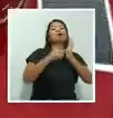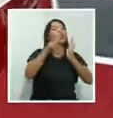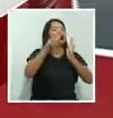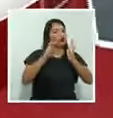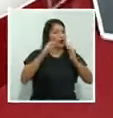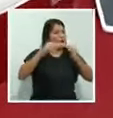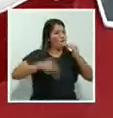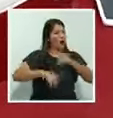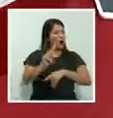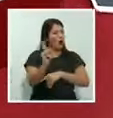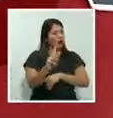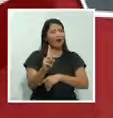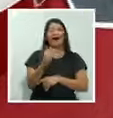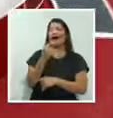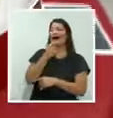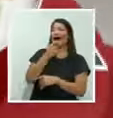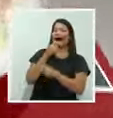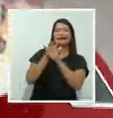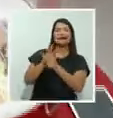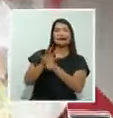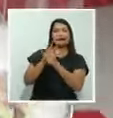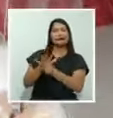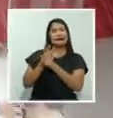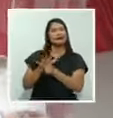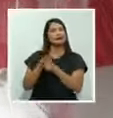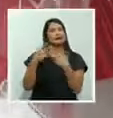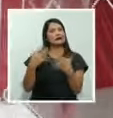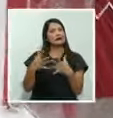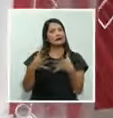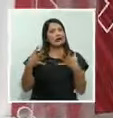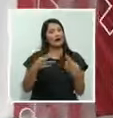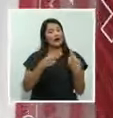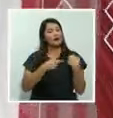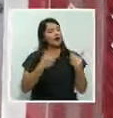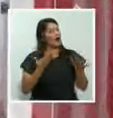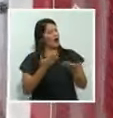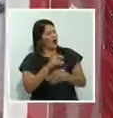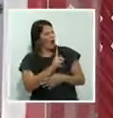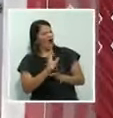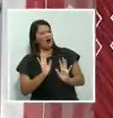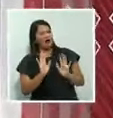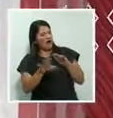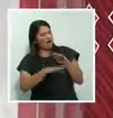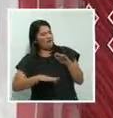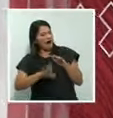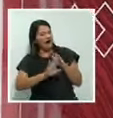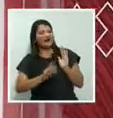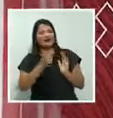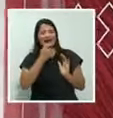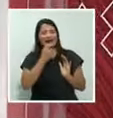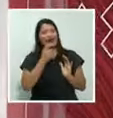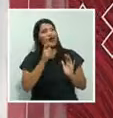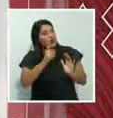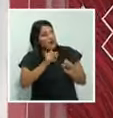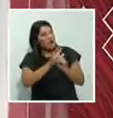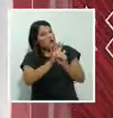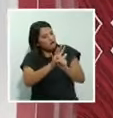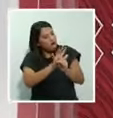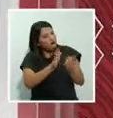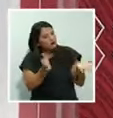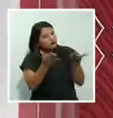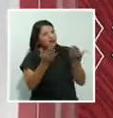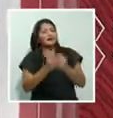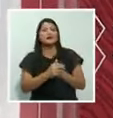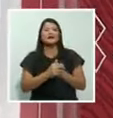Ok, vamos a ver. Qué presión les pone Sari. No, es apenas, apenas un poquito para hay que ponerle un